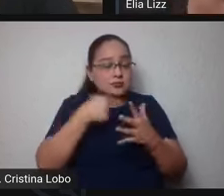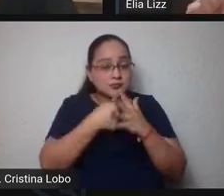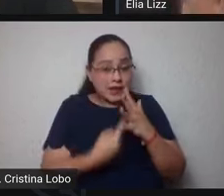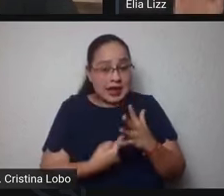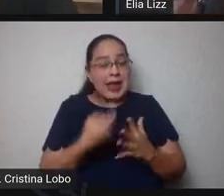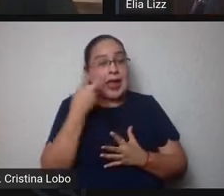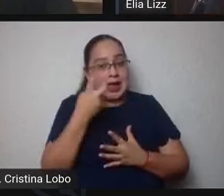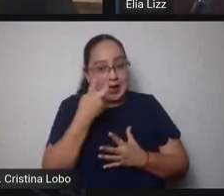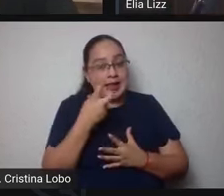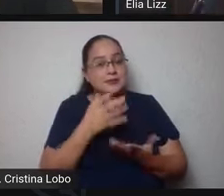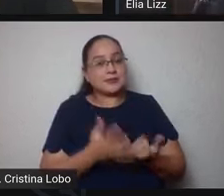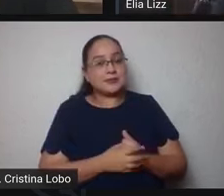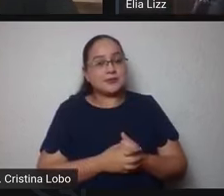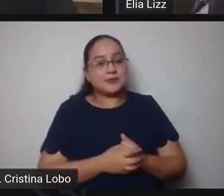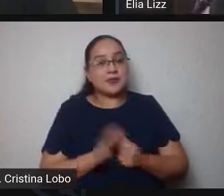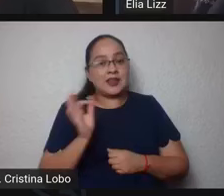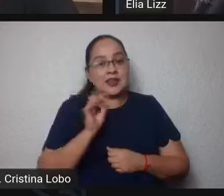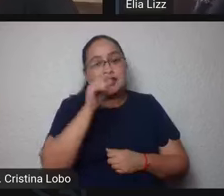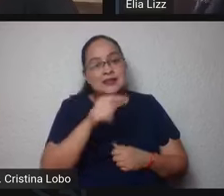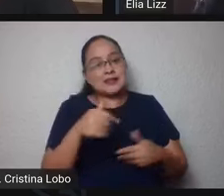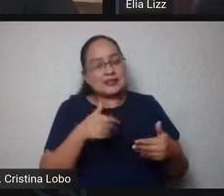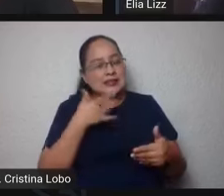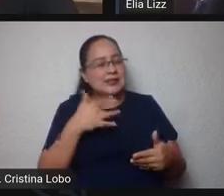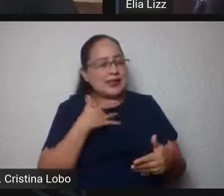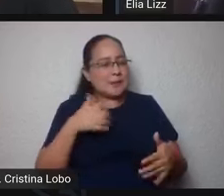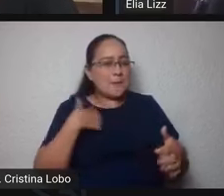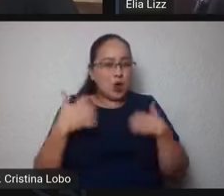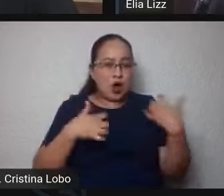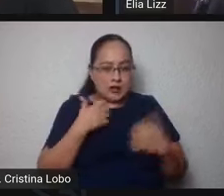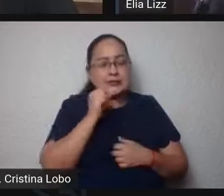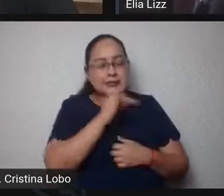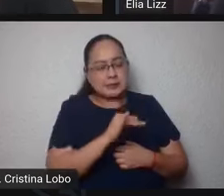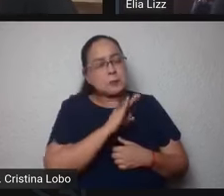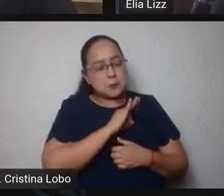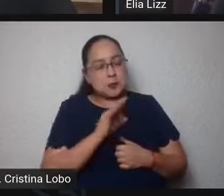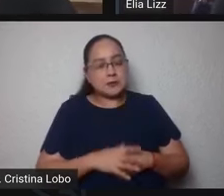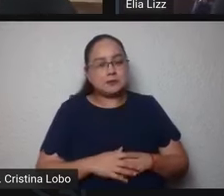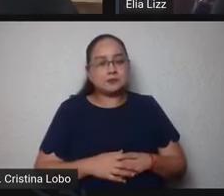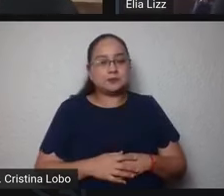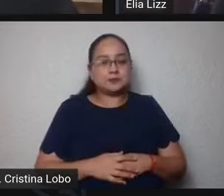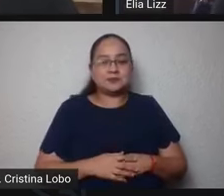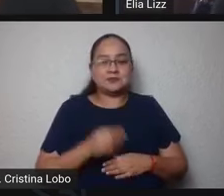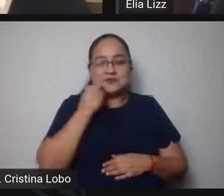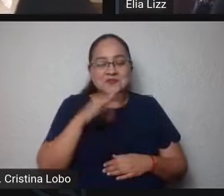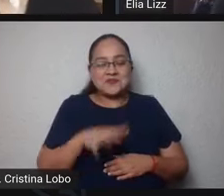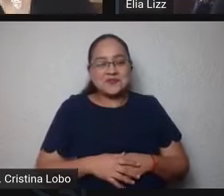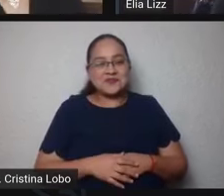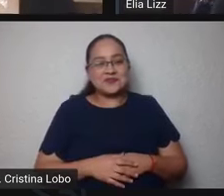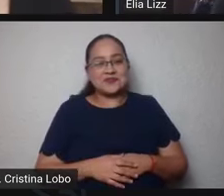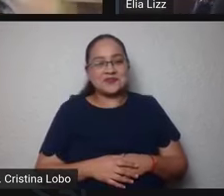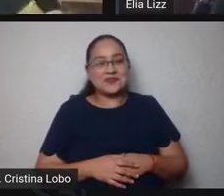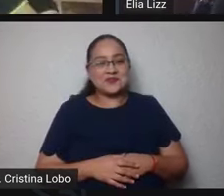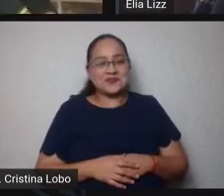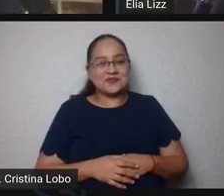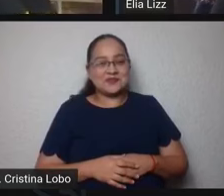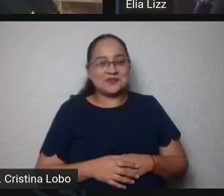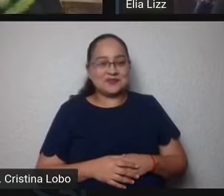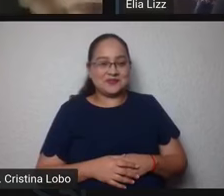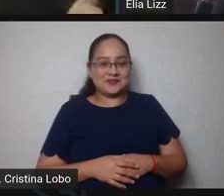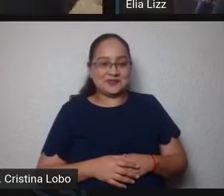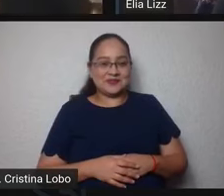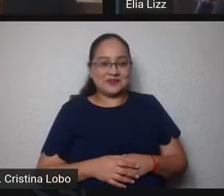y es muy probable que sí sea una cuestión de mal humor por eso, entre otras cosas. Padrísimo. Híjole, te voy a hacer esta y yo